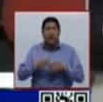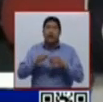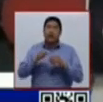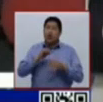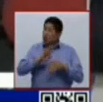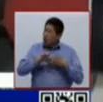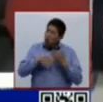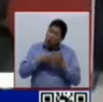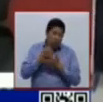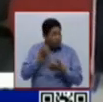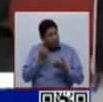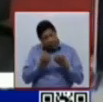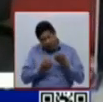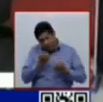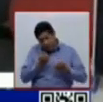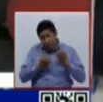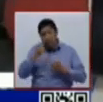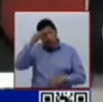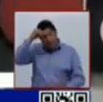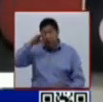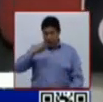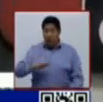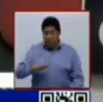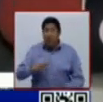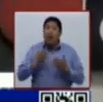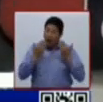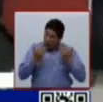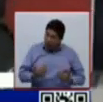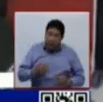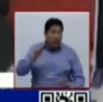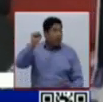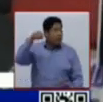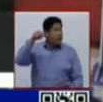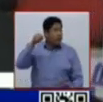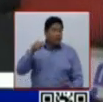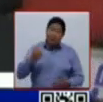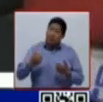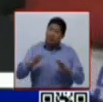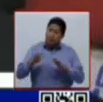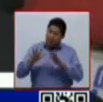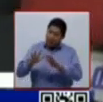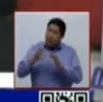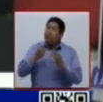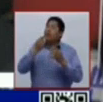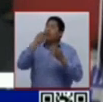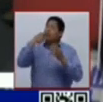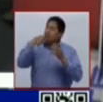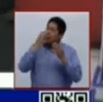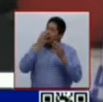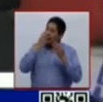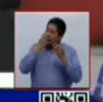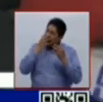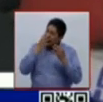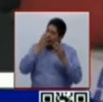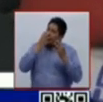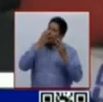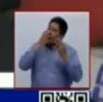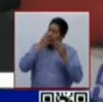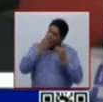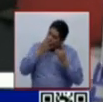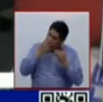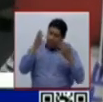por todas las especialidades y es así que ahora se encuentra en el área ya de terapia intensiva. A través de la